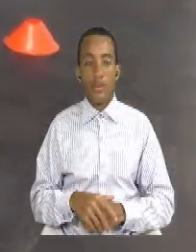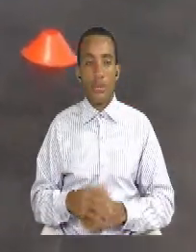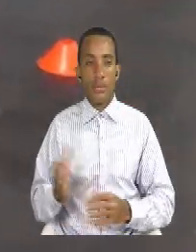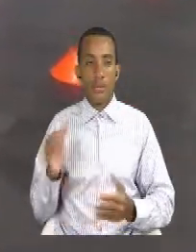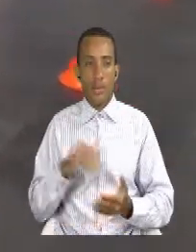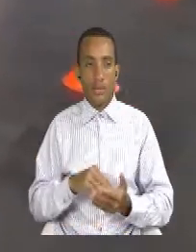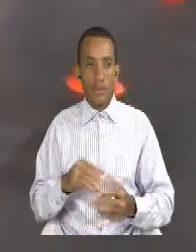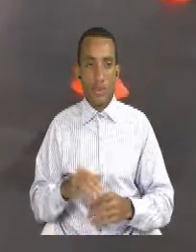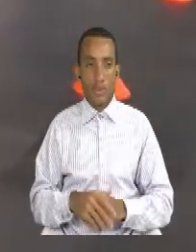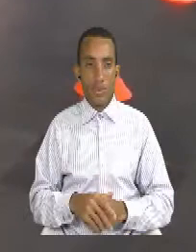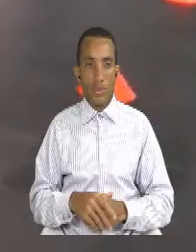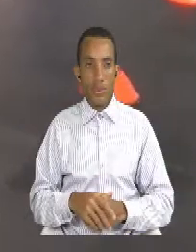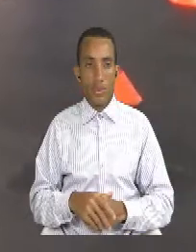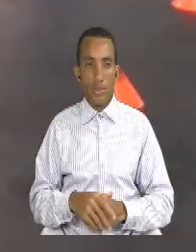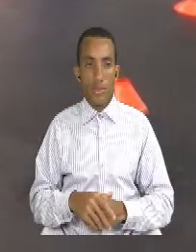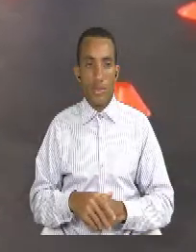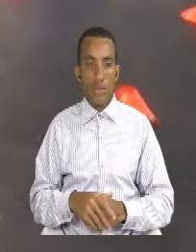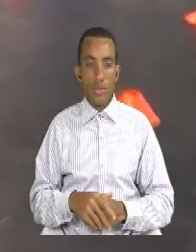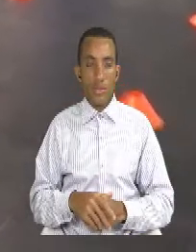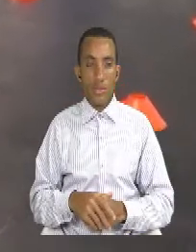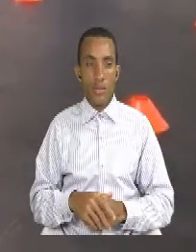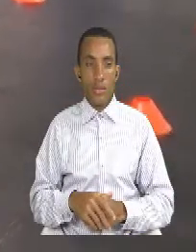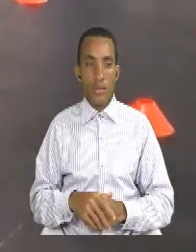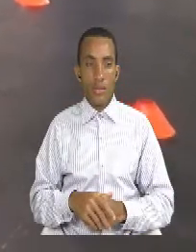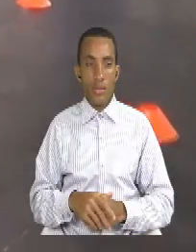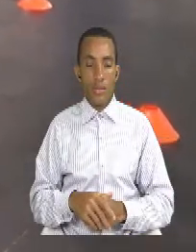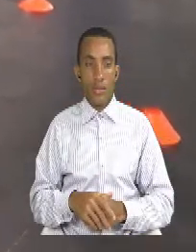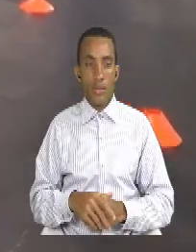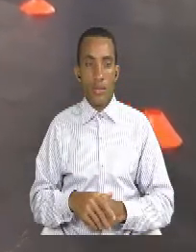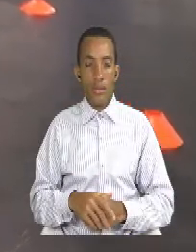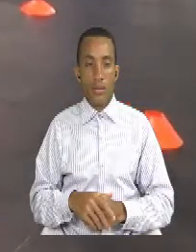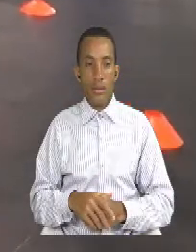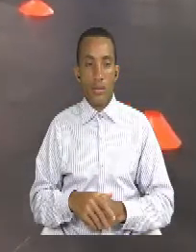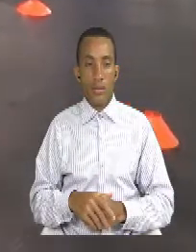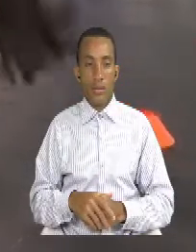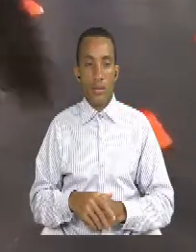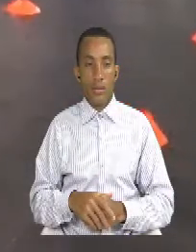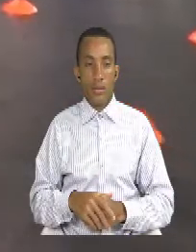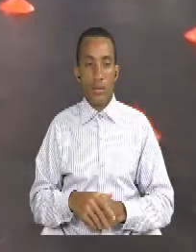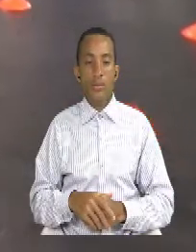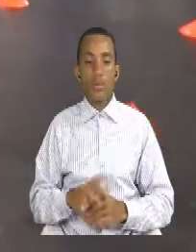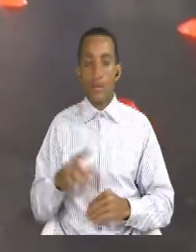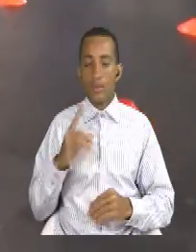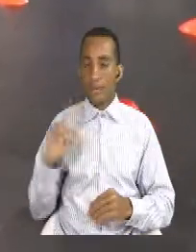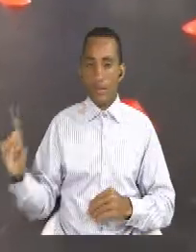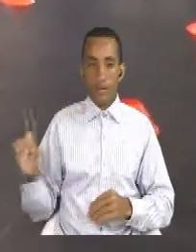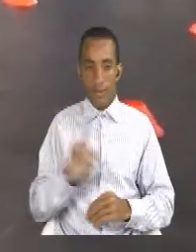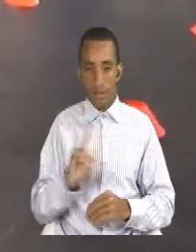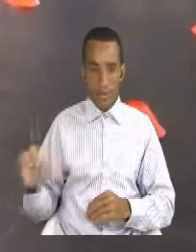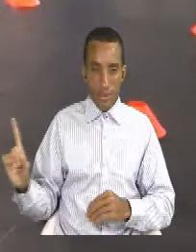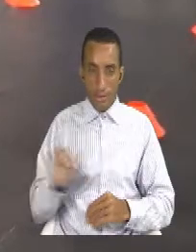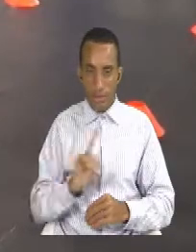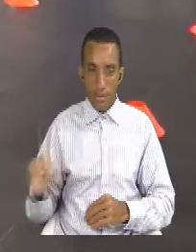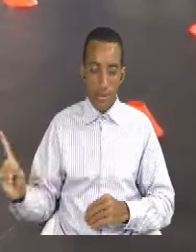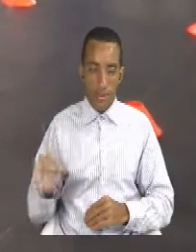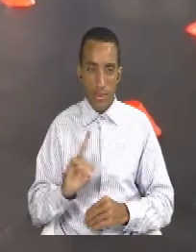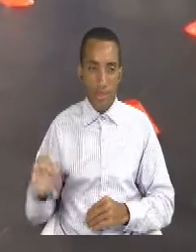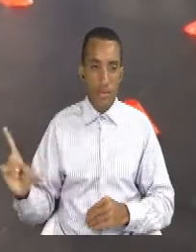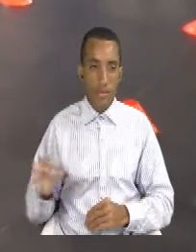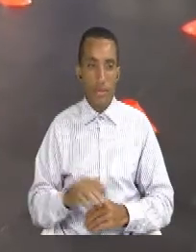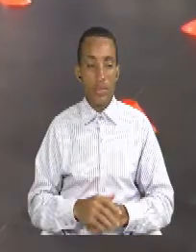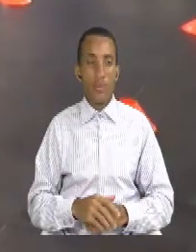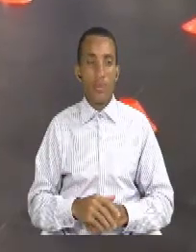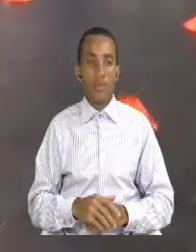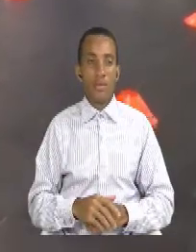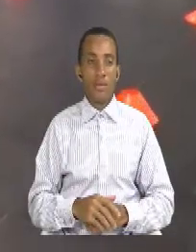este. Dos, muy bien, vuelvo al primero. Eso, uno, voy de espalda al primero. Es